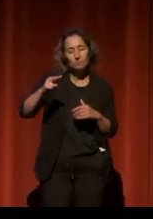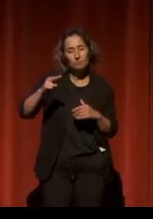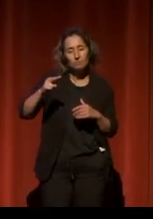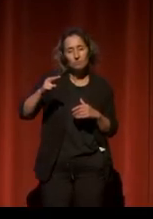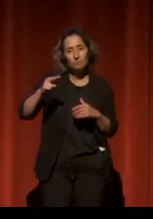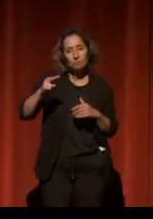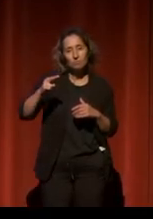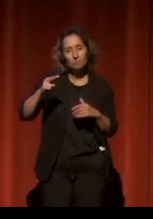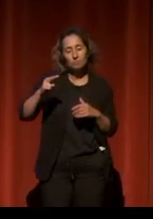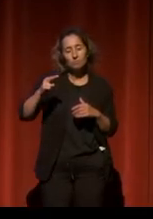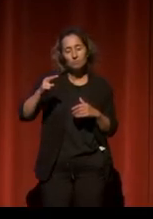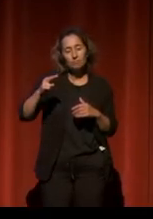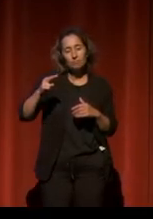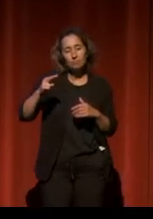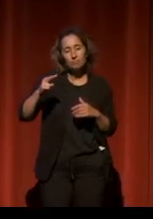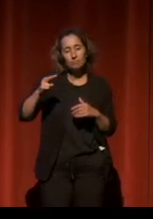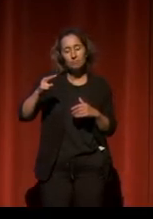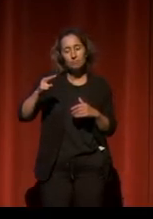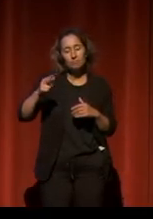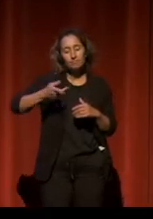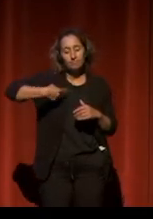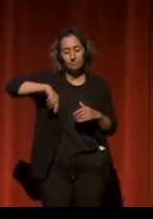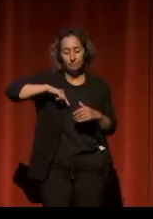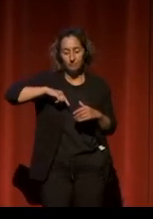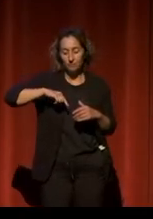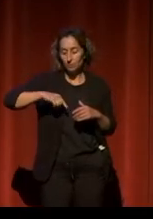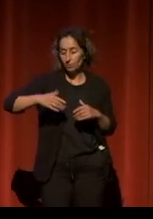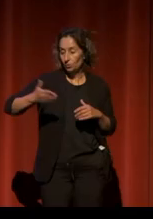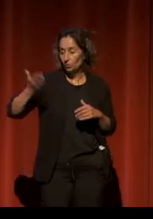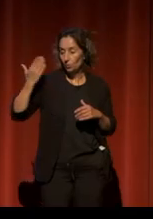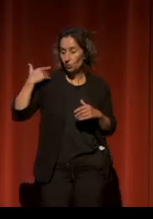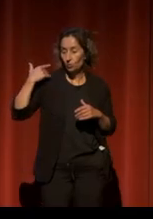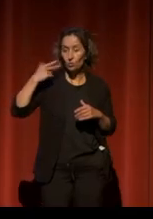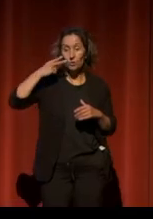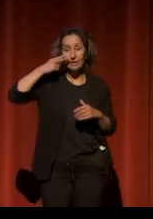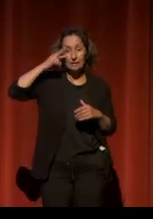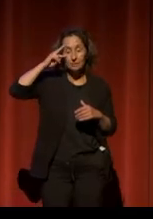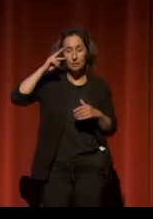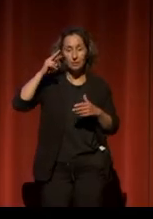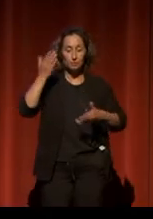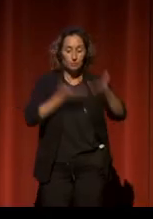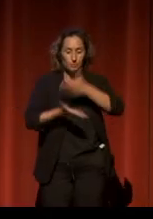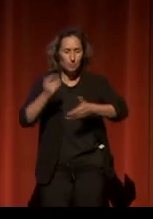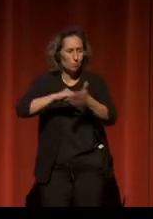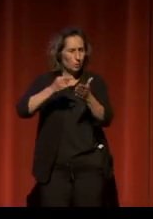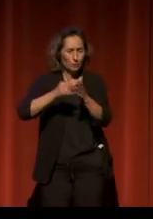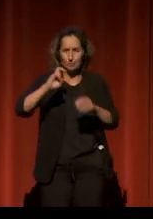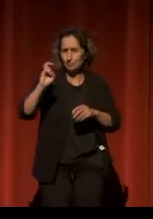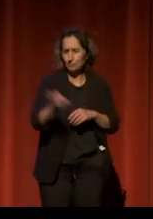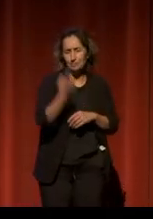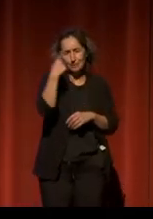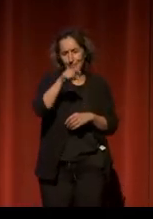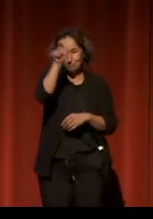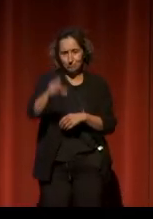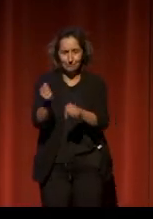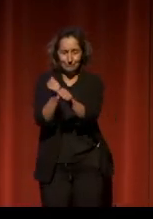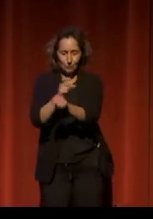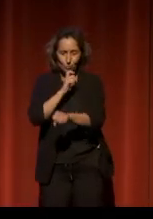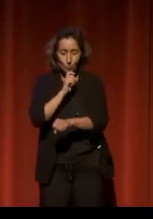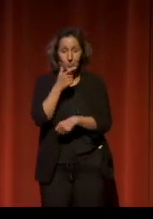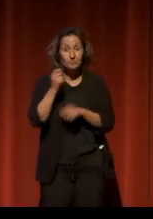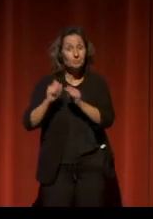desde eh la experiencia pasada desde nuestra colaboración con ellos en múltiples proyectos sin más voy a compartir una